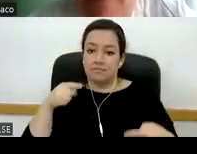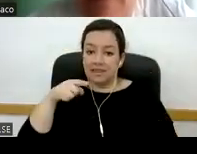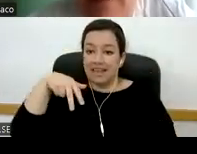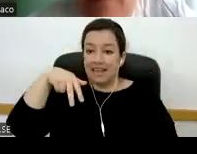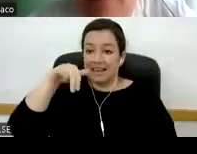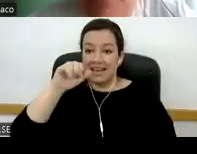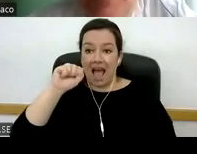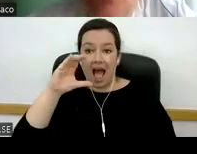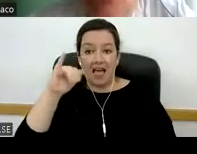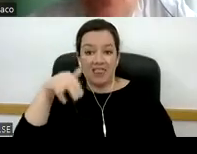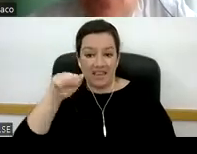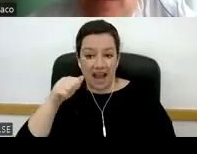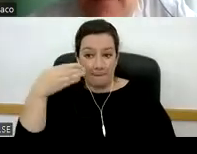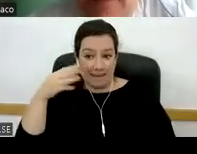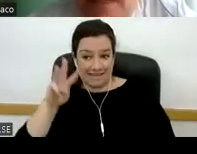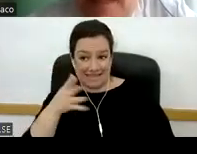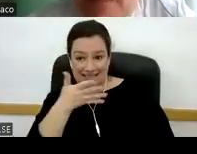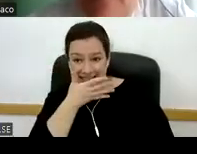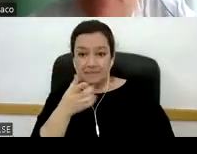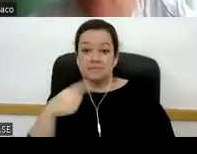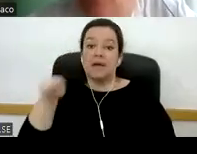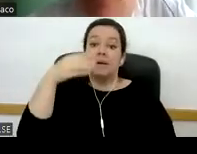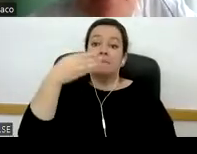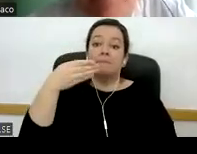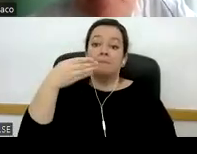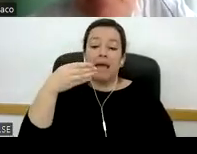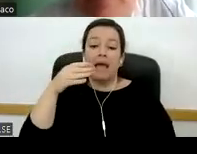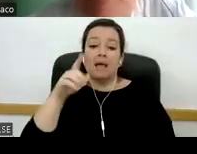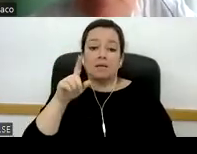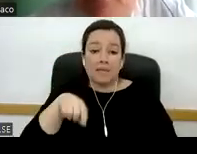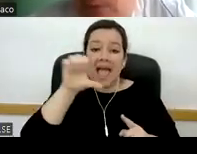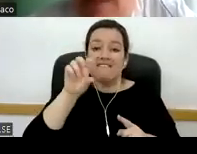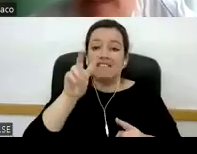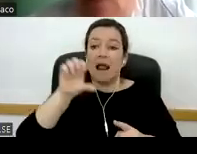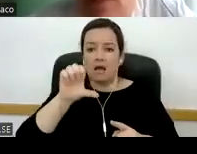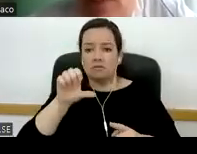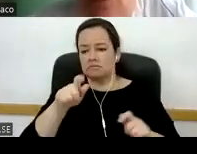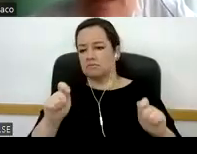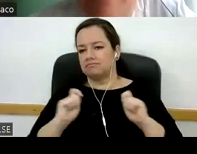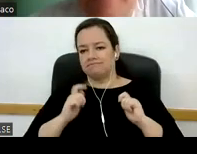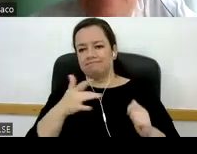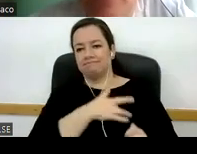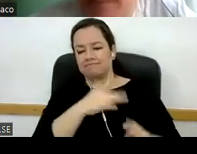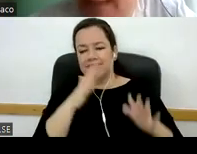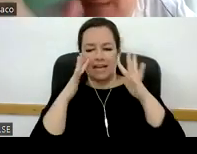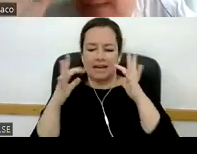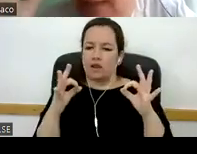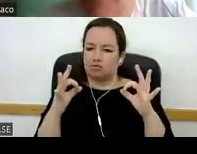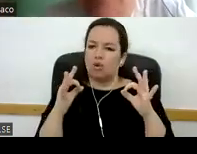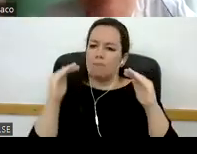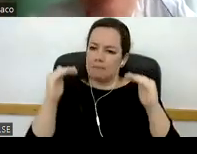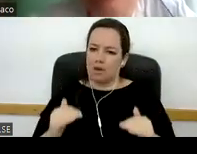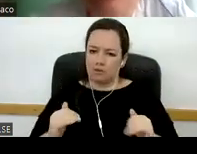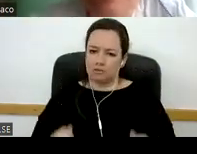la niacina, la vitamina B3 como la vitamina E nos pueden venir de perlas para disminuir el riesgo cardiovascular. O sea que el